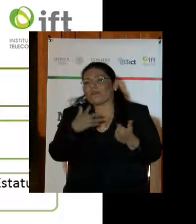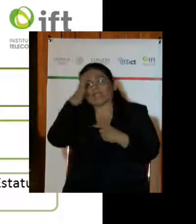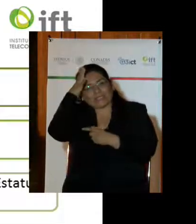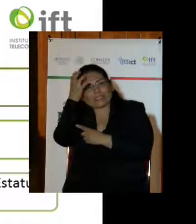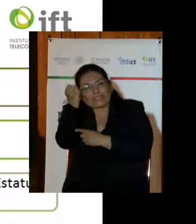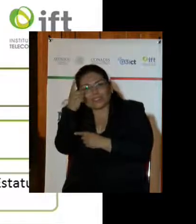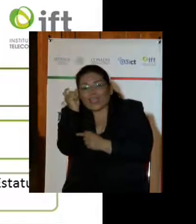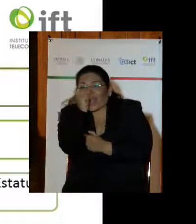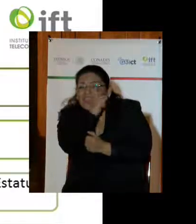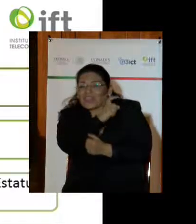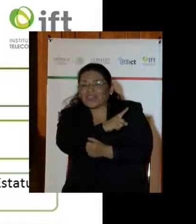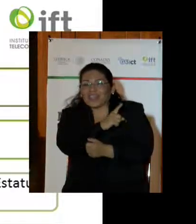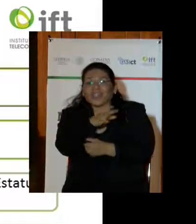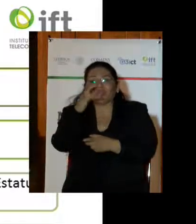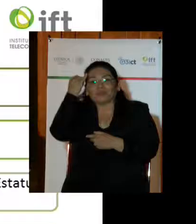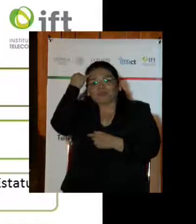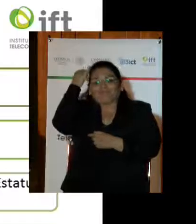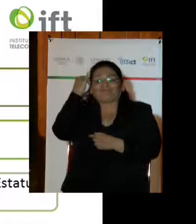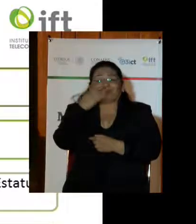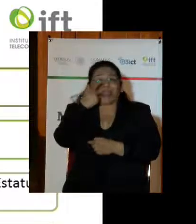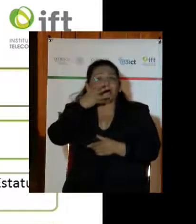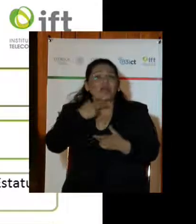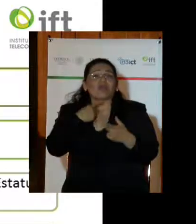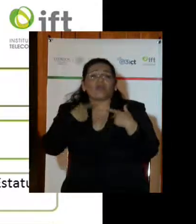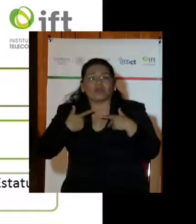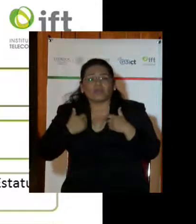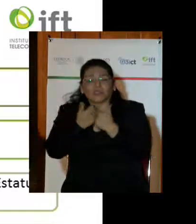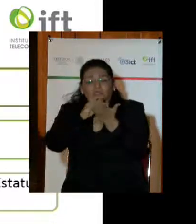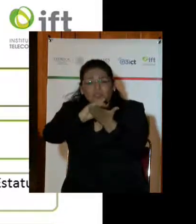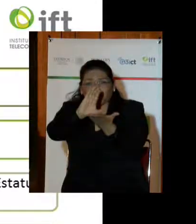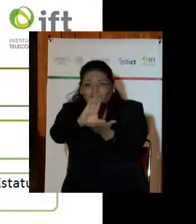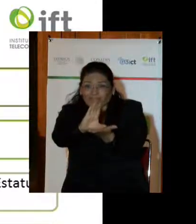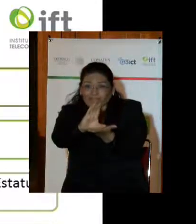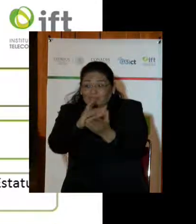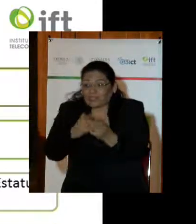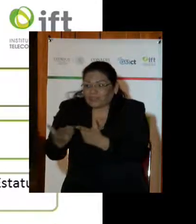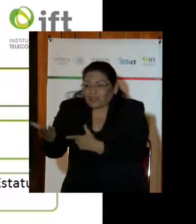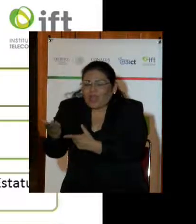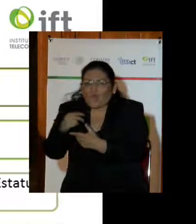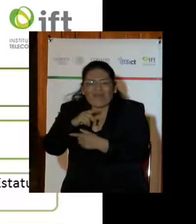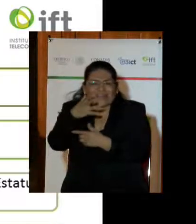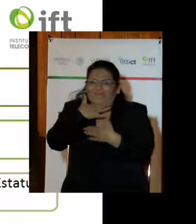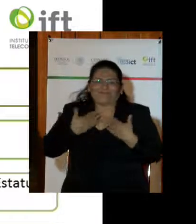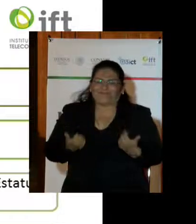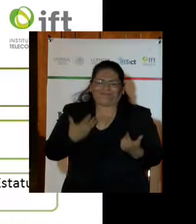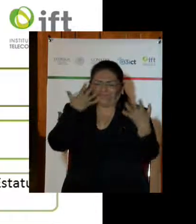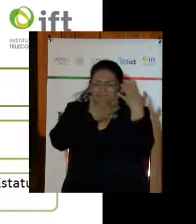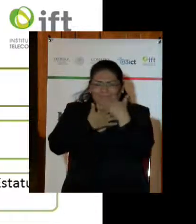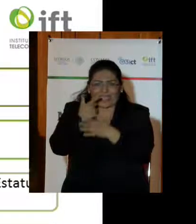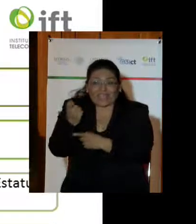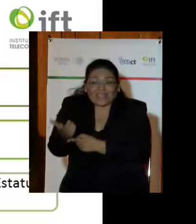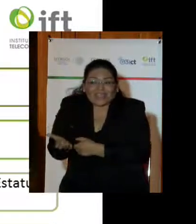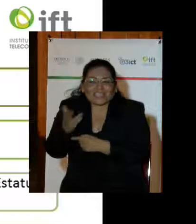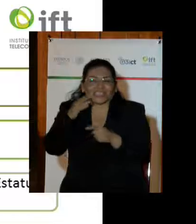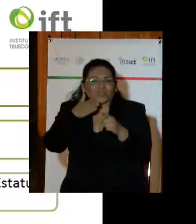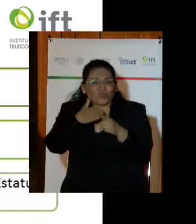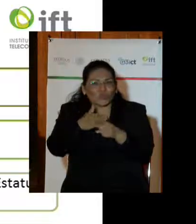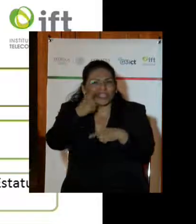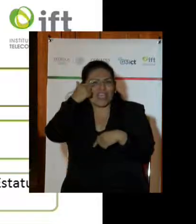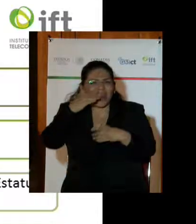difícil, imagínense para una persona con discapacidad. Entonces, ese es un aspecto,